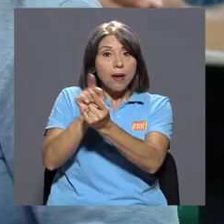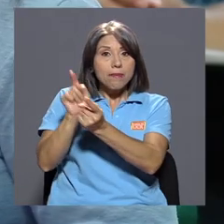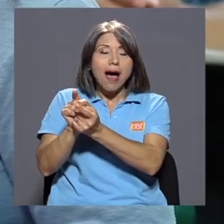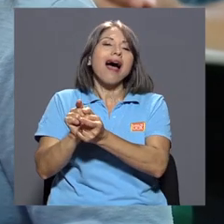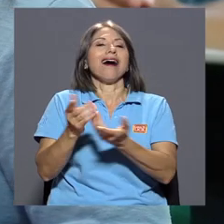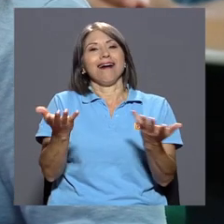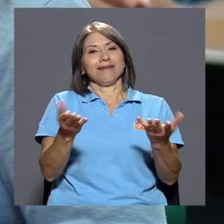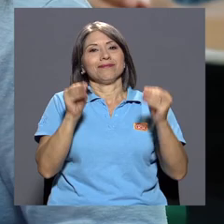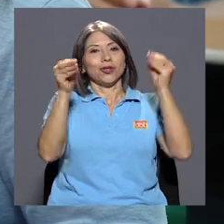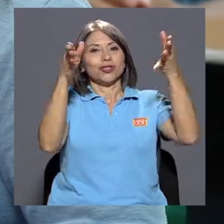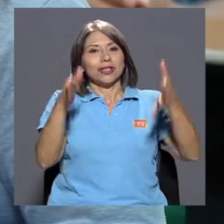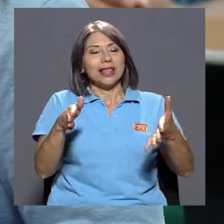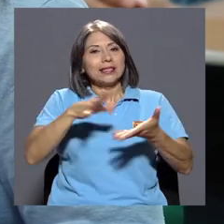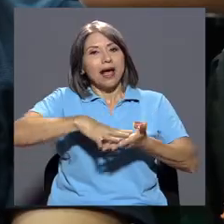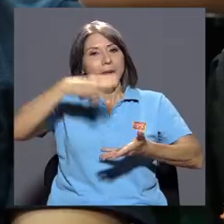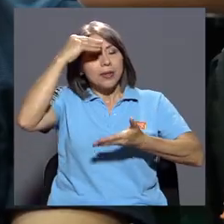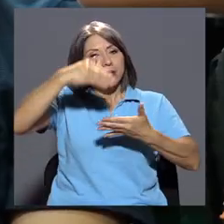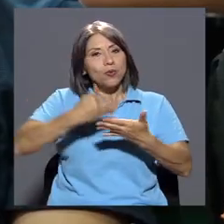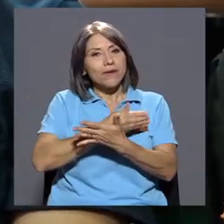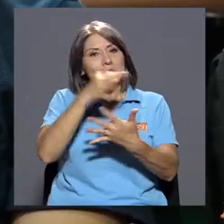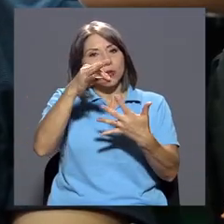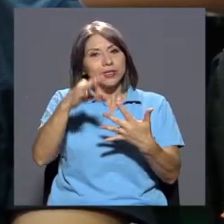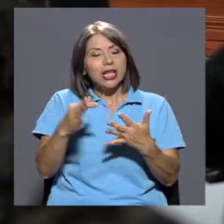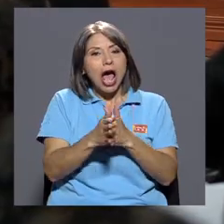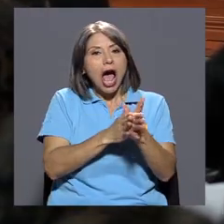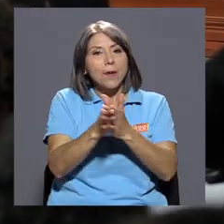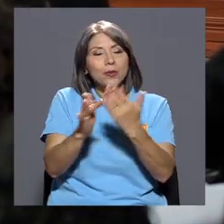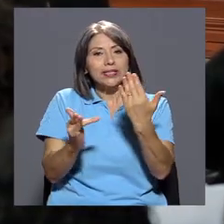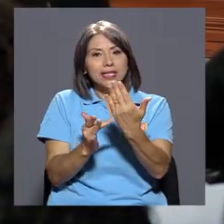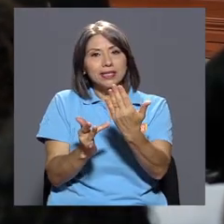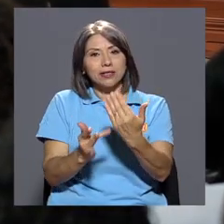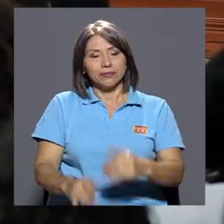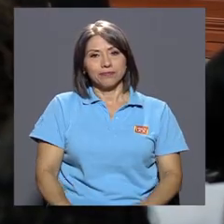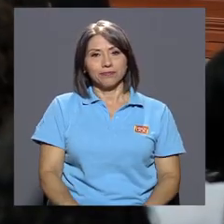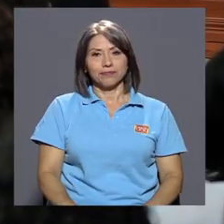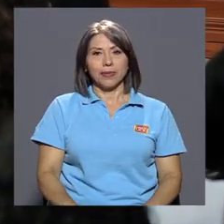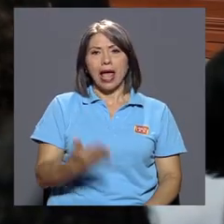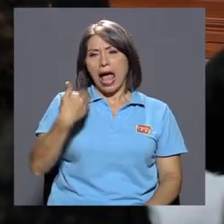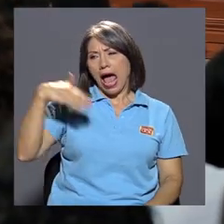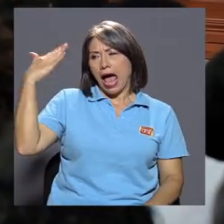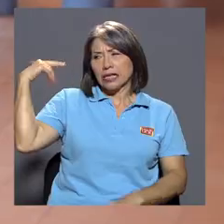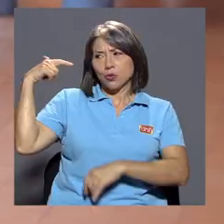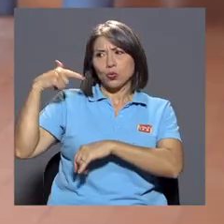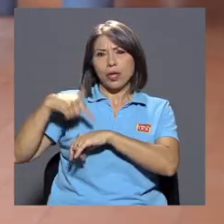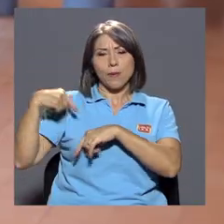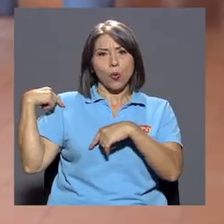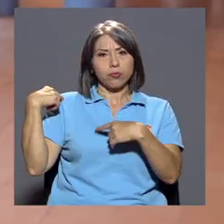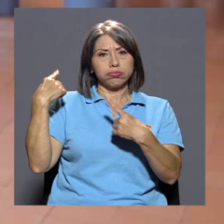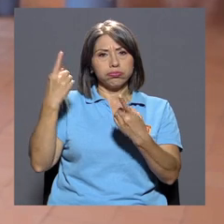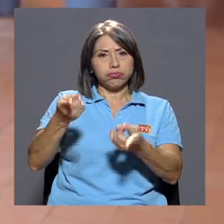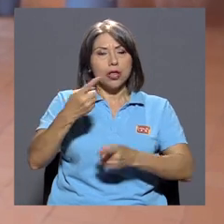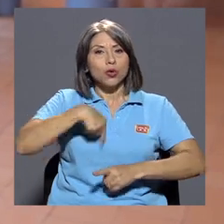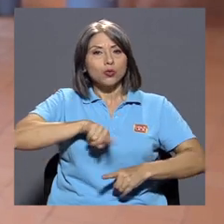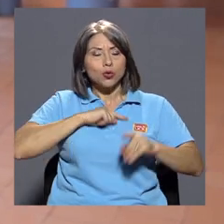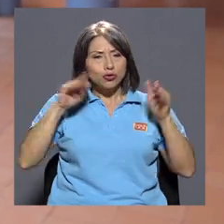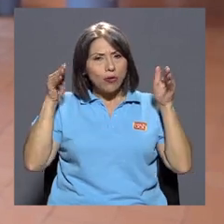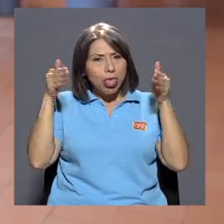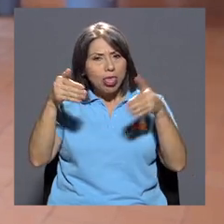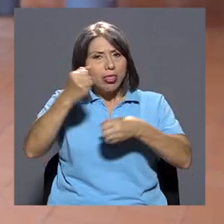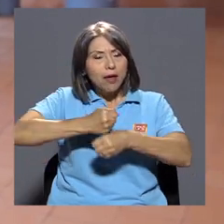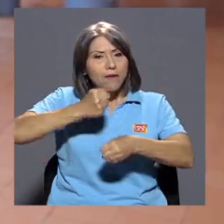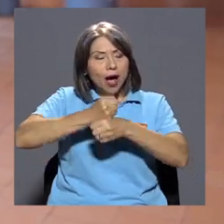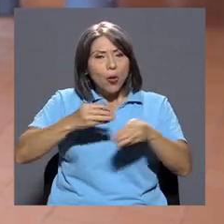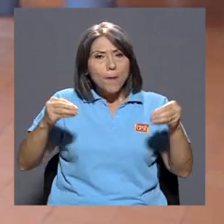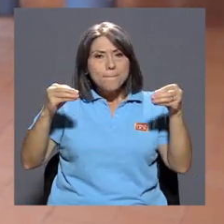aprendan a nuevas opciones para aprovechar la tecnología en su labor. Desde hace un tiempo para acá nos hemos estado enfocando en un trabajo